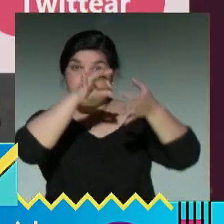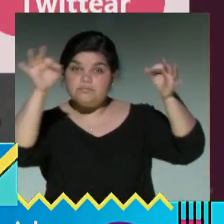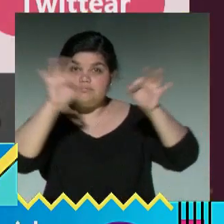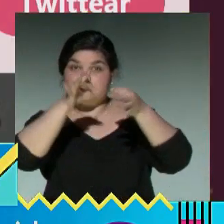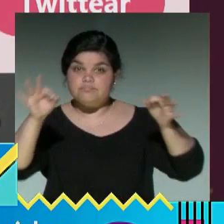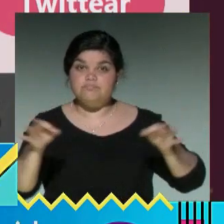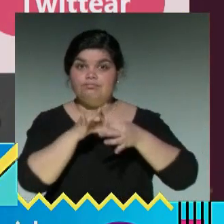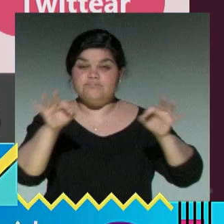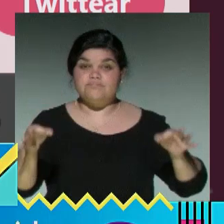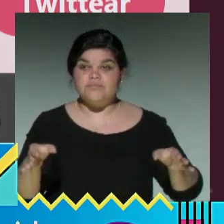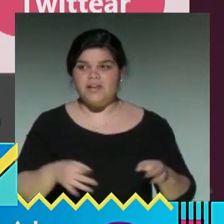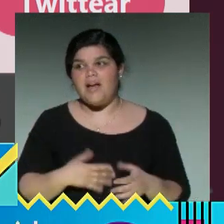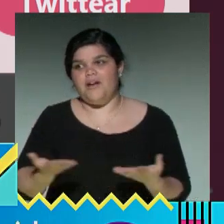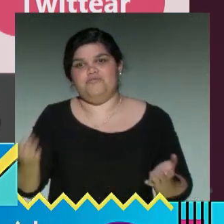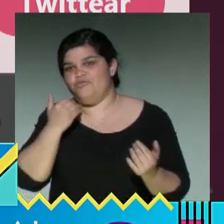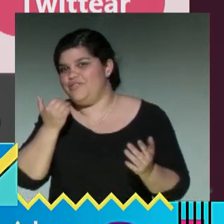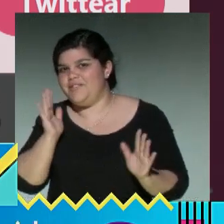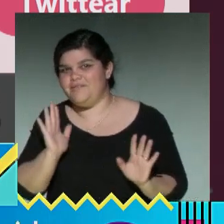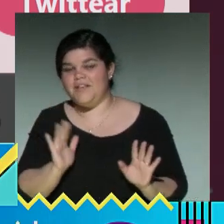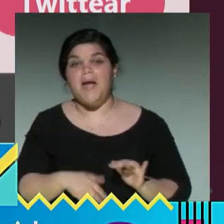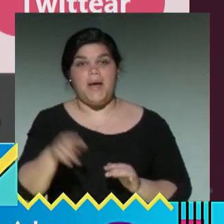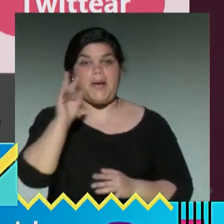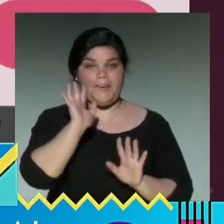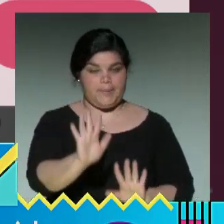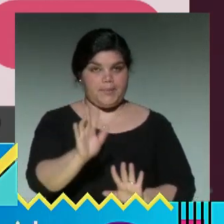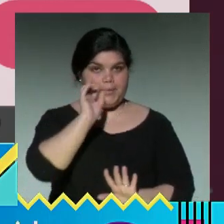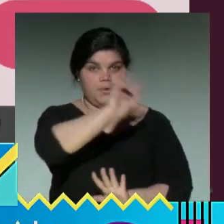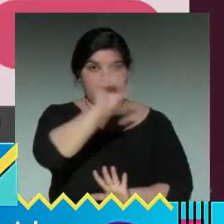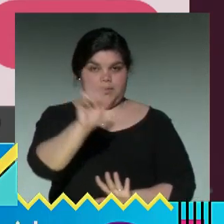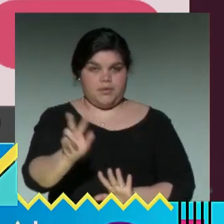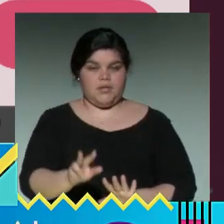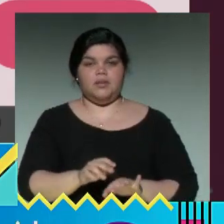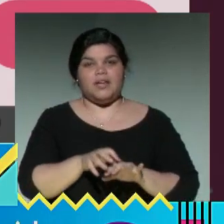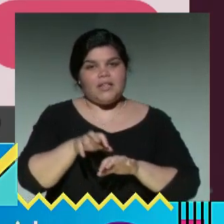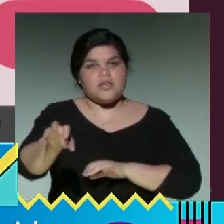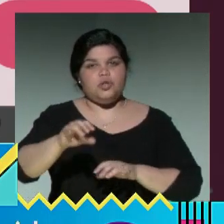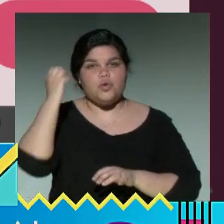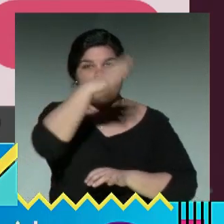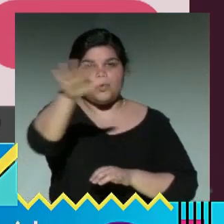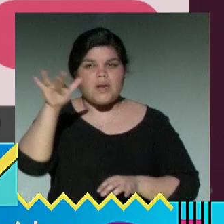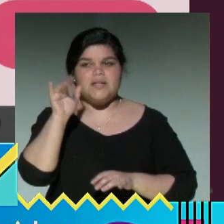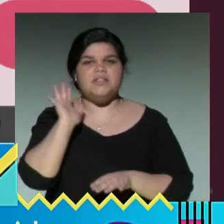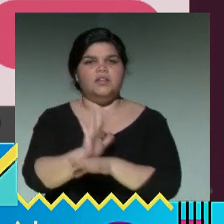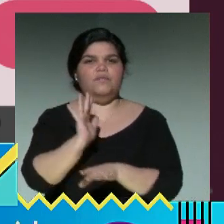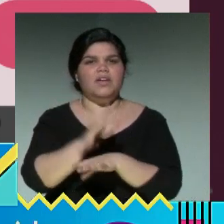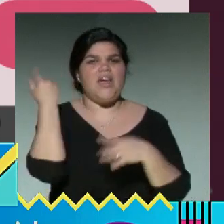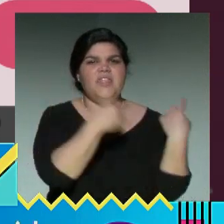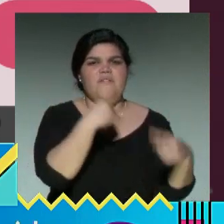bueno, básicamente... A ver, la extensión rural tiene que ver con la diversidad y tiene